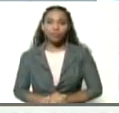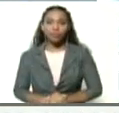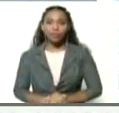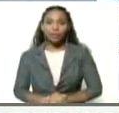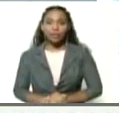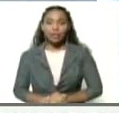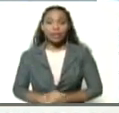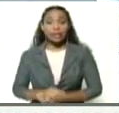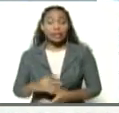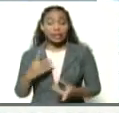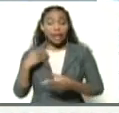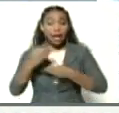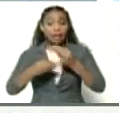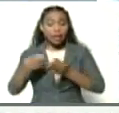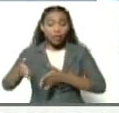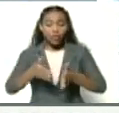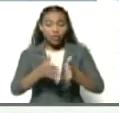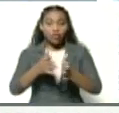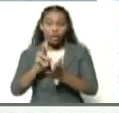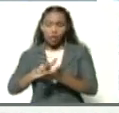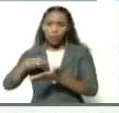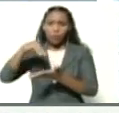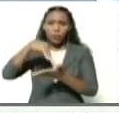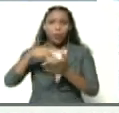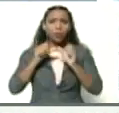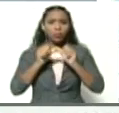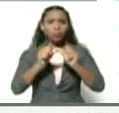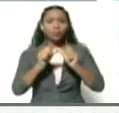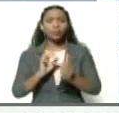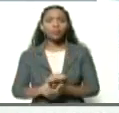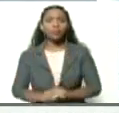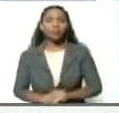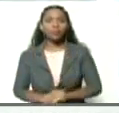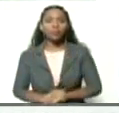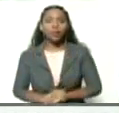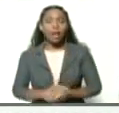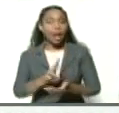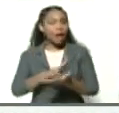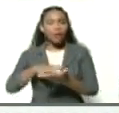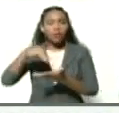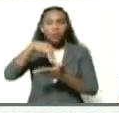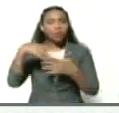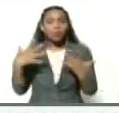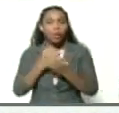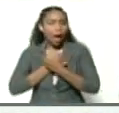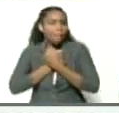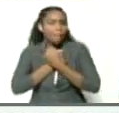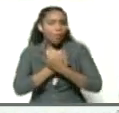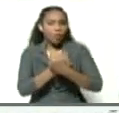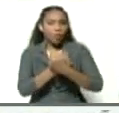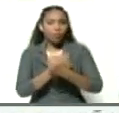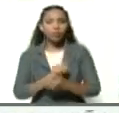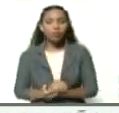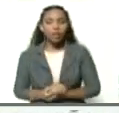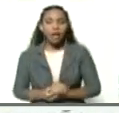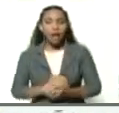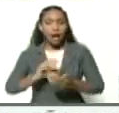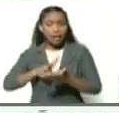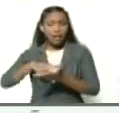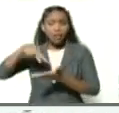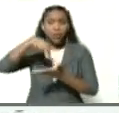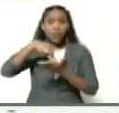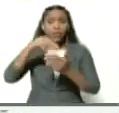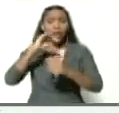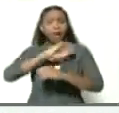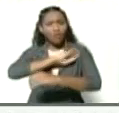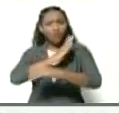en que marca la ruta de la resurrección permanente, la resurrección del amor, la resurrección de la fuerza